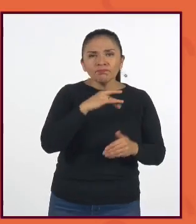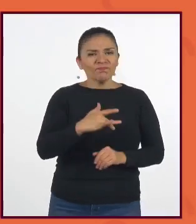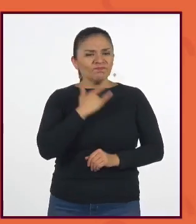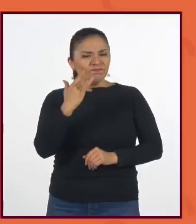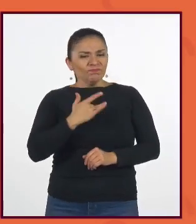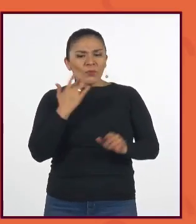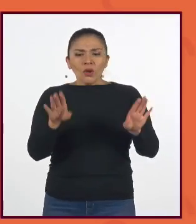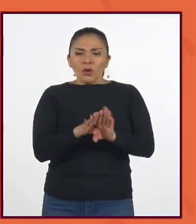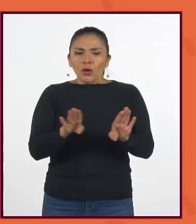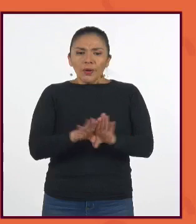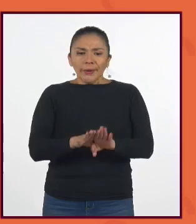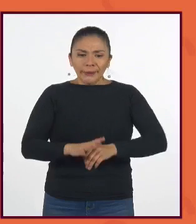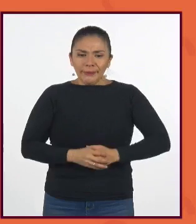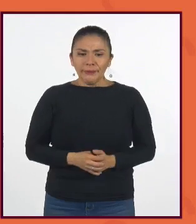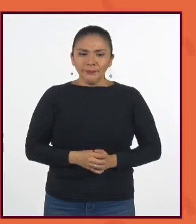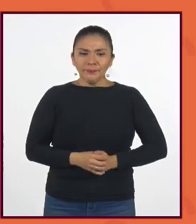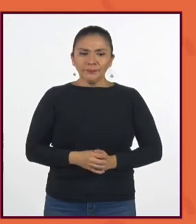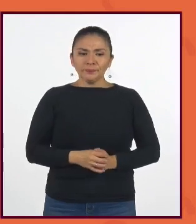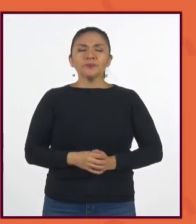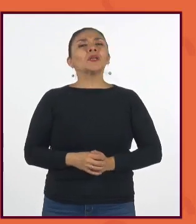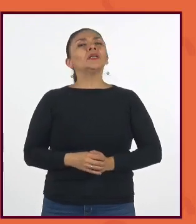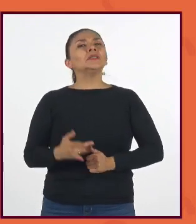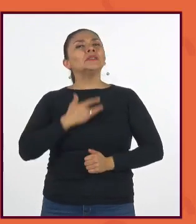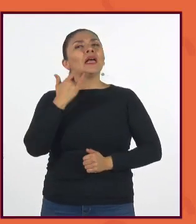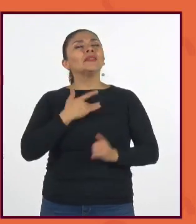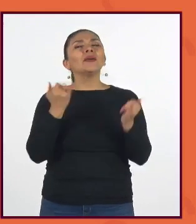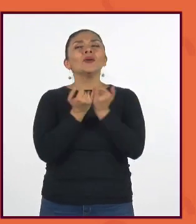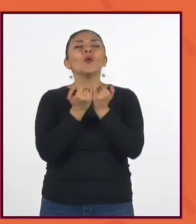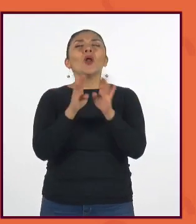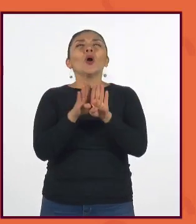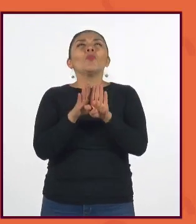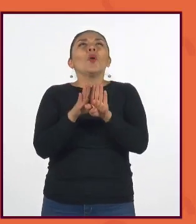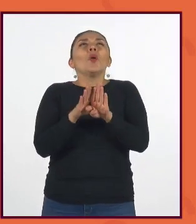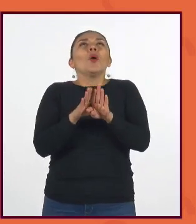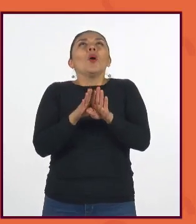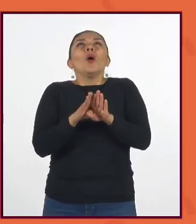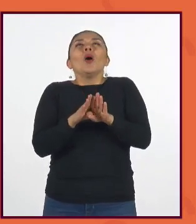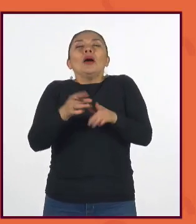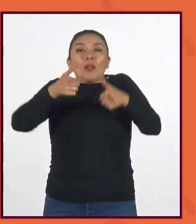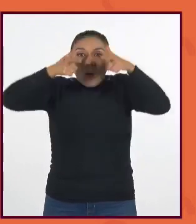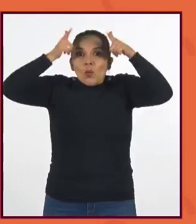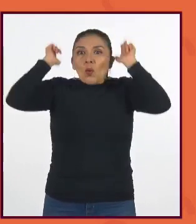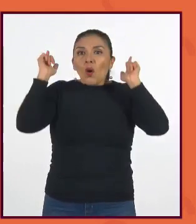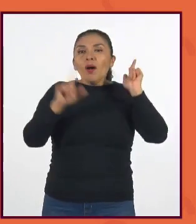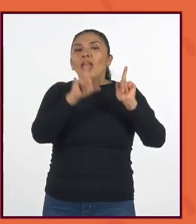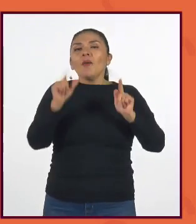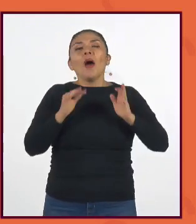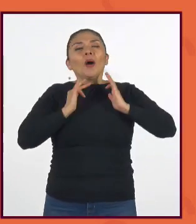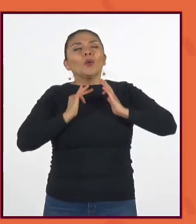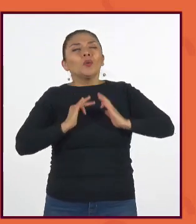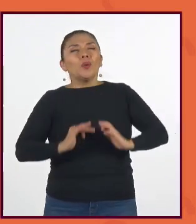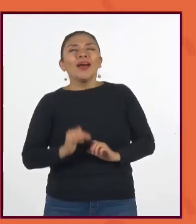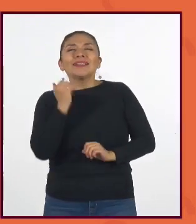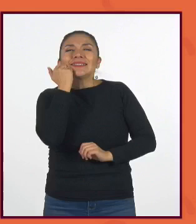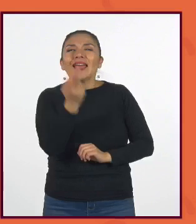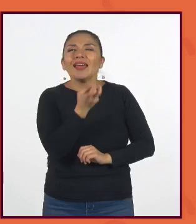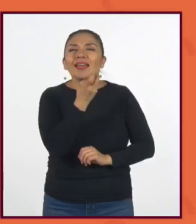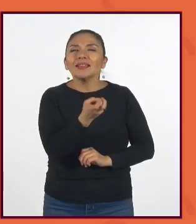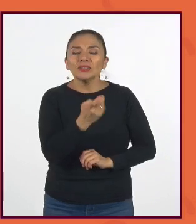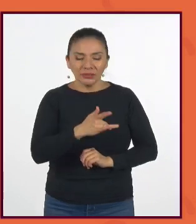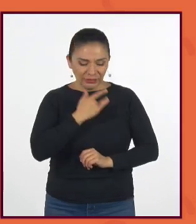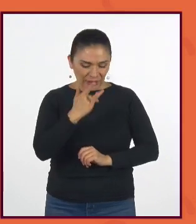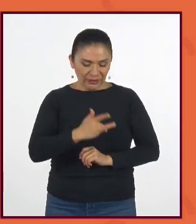también pasajera de euforia y relajación. O sea, buscan principalmente esa sensación. Y